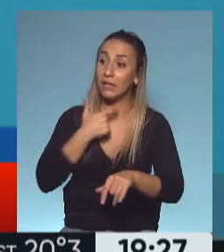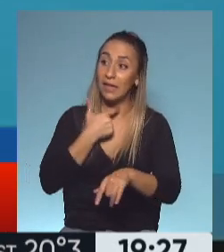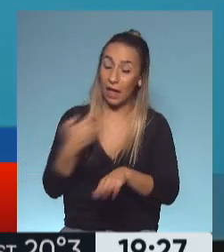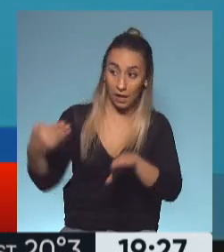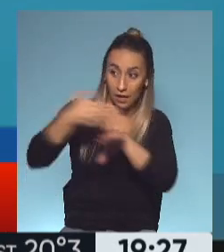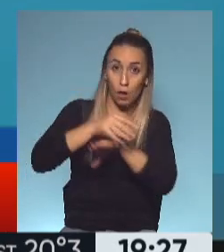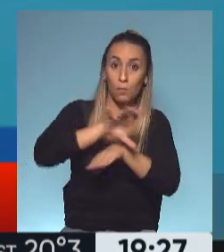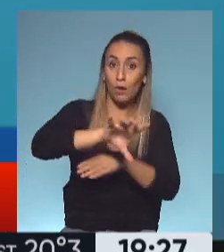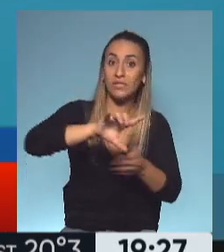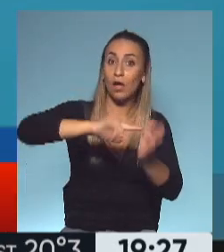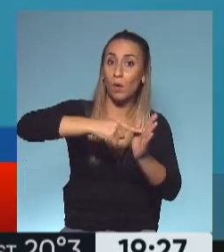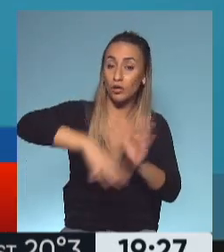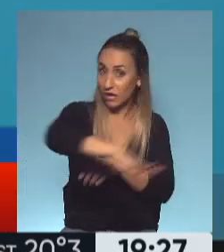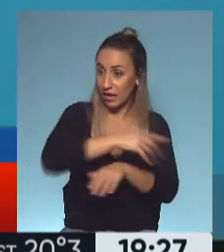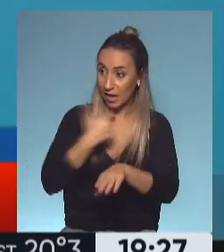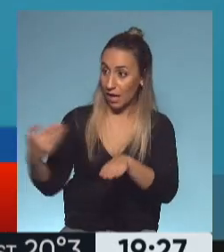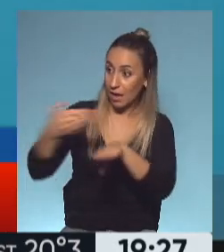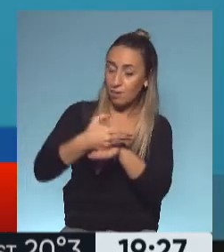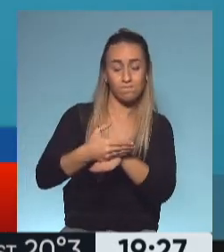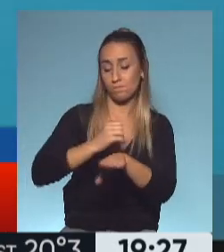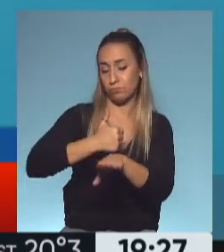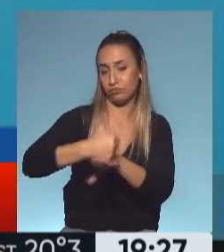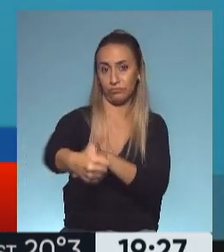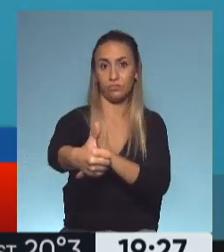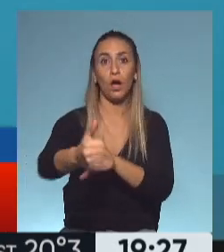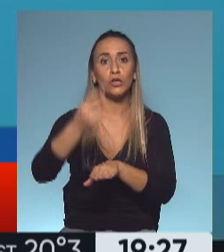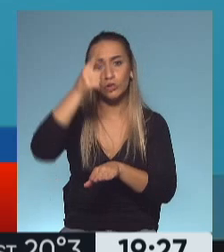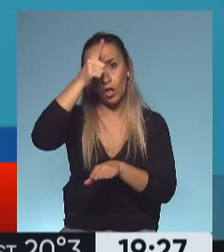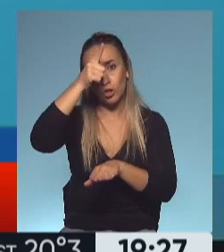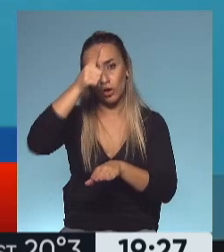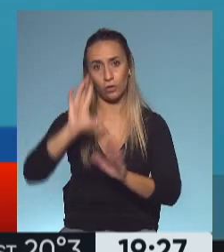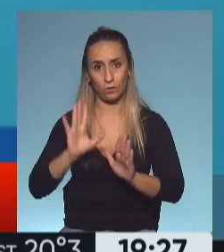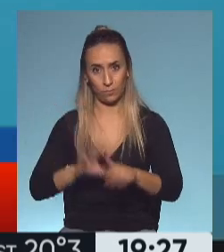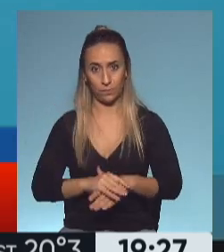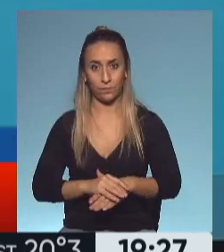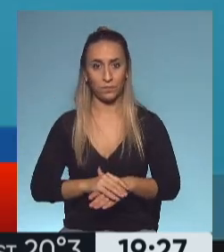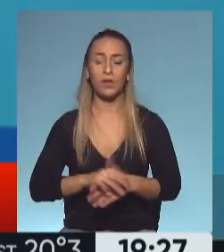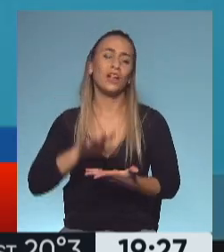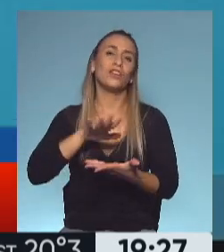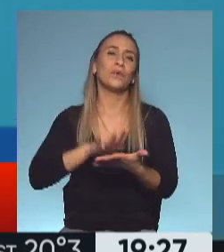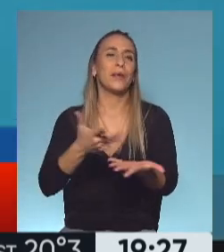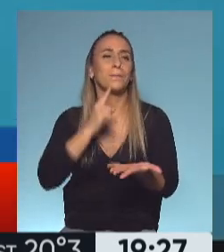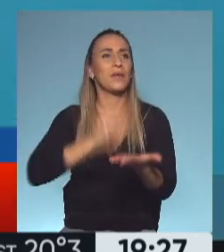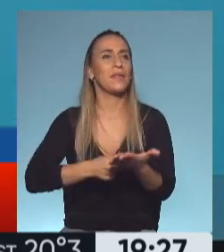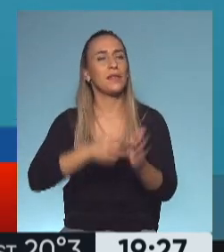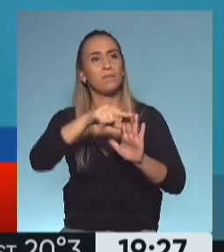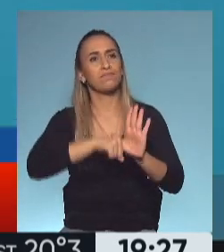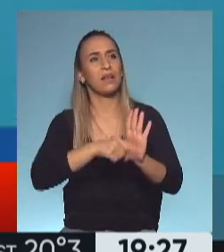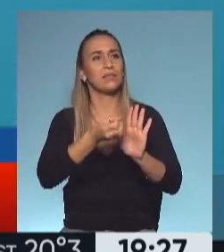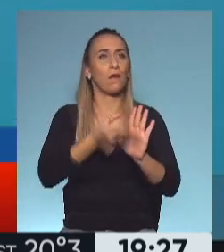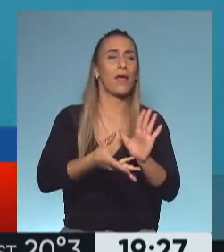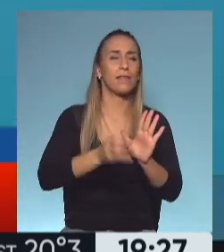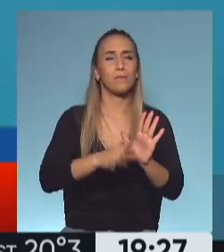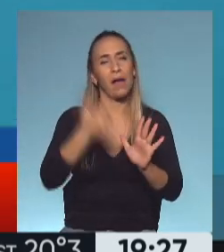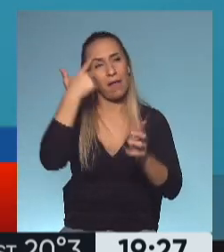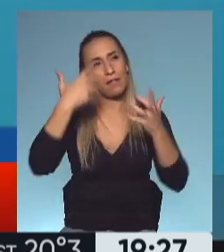a la provincia de Buenos Aires. Sobre la razonabilidad de las medidas, miren, hay